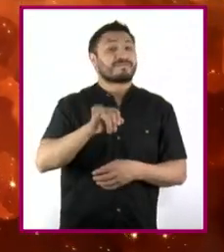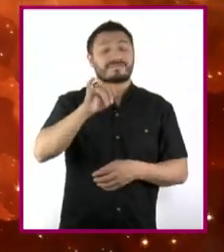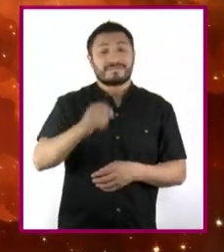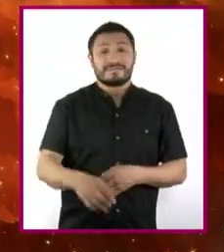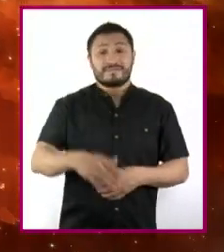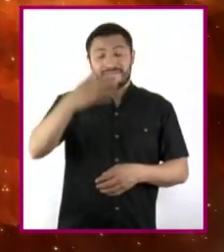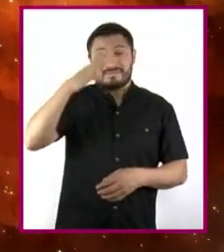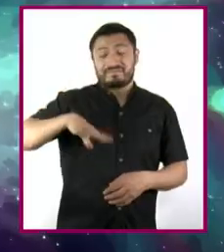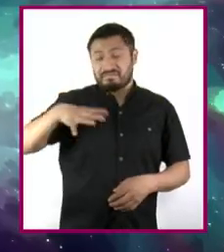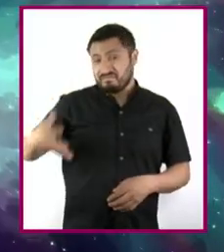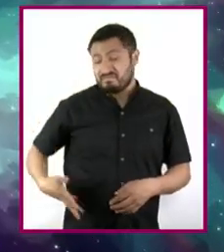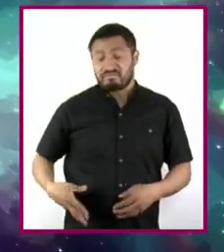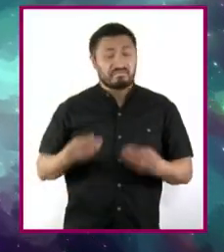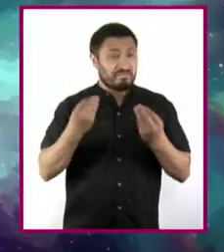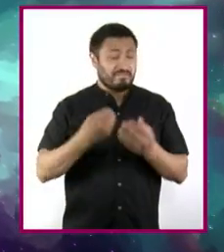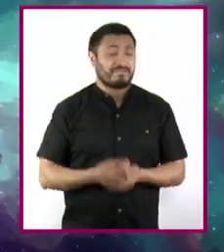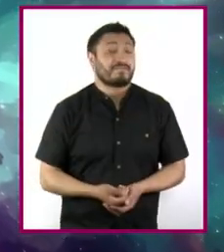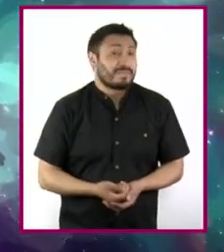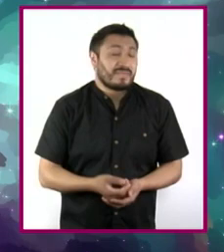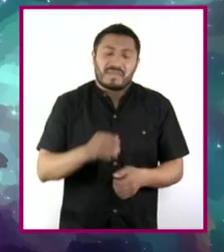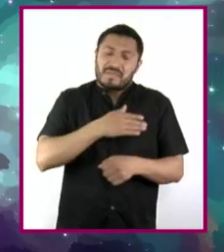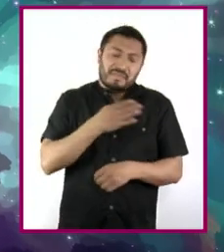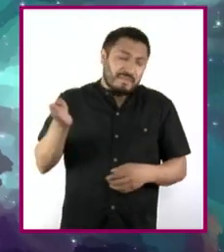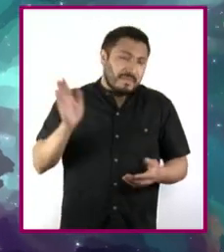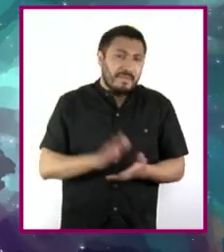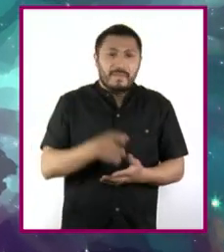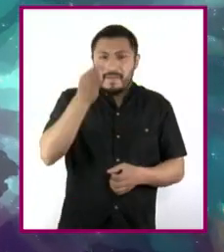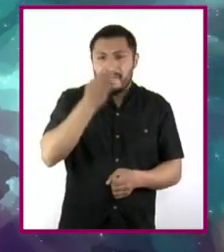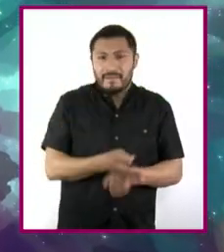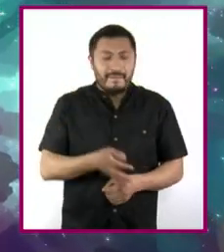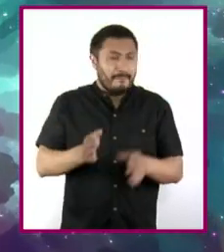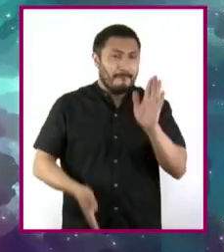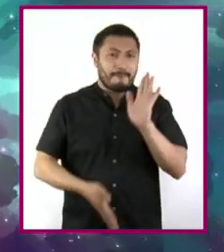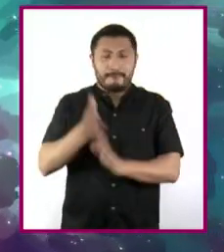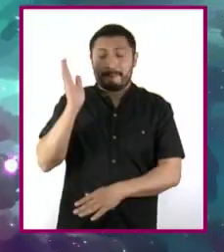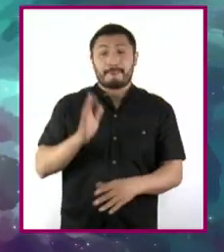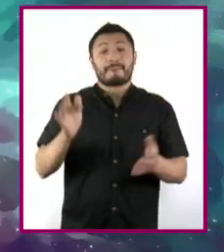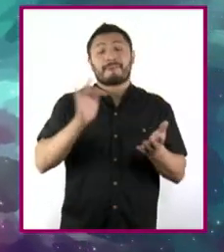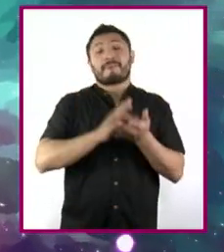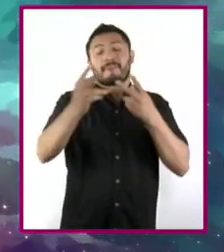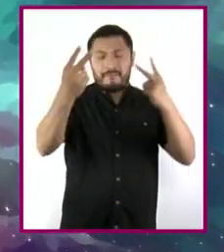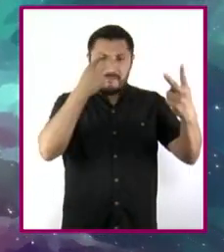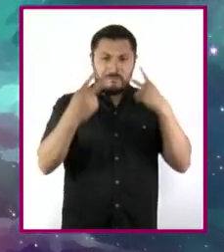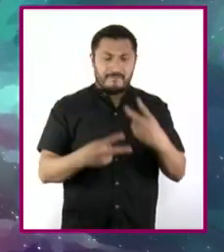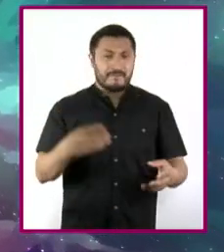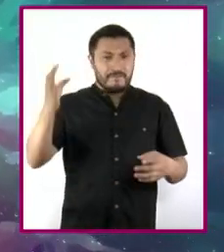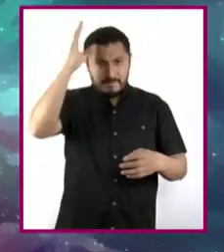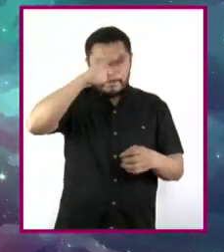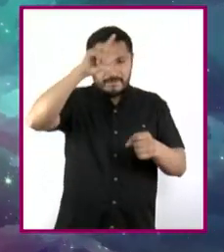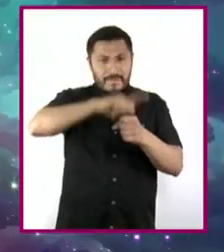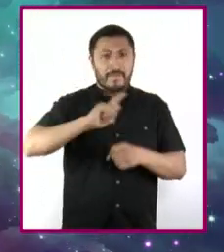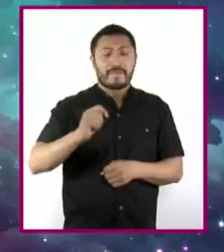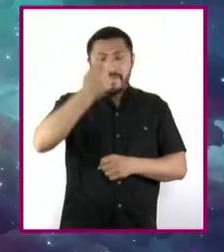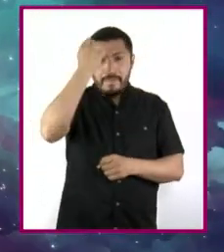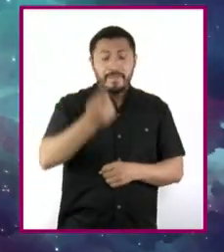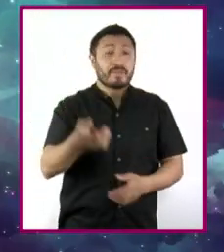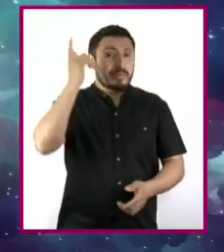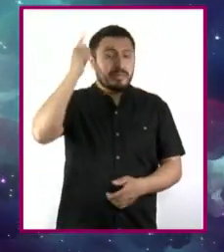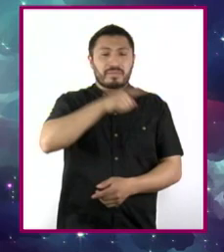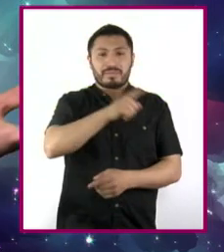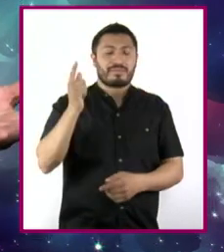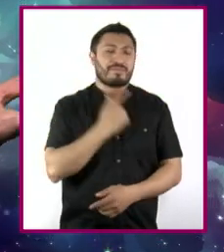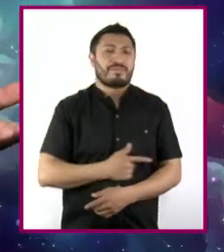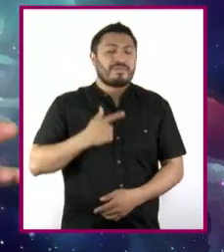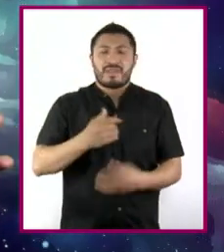qué orgullo. Bueno, amigas y amigos, es hora de marcharnos. Gracias por ver el programa de Cultura Digital. Espero que lo hayan